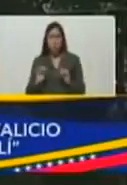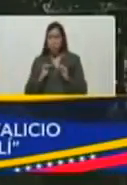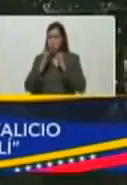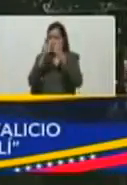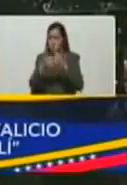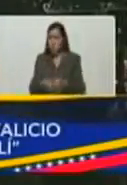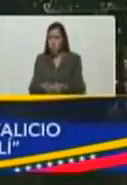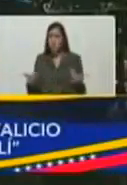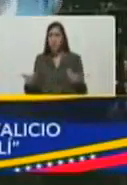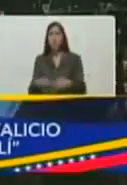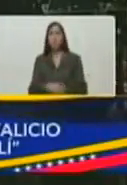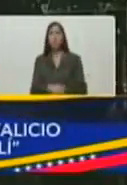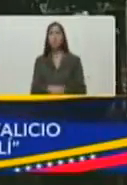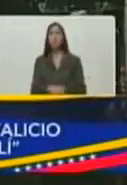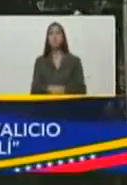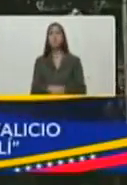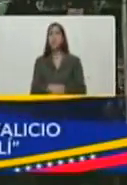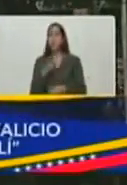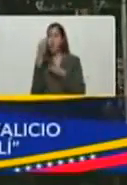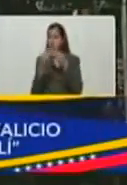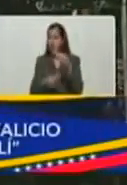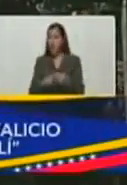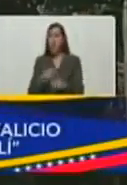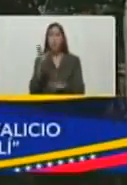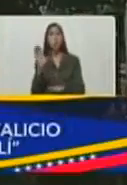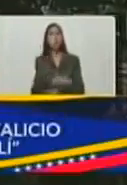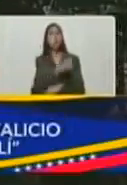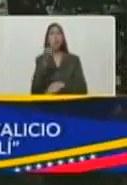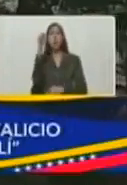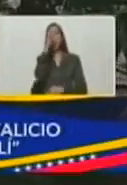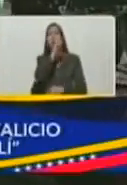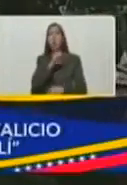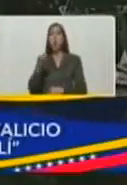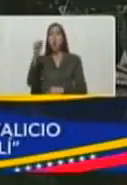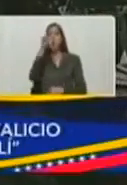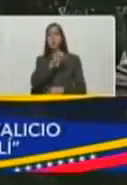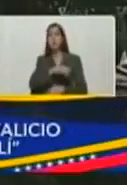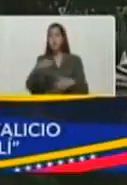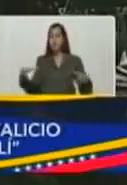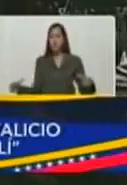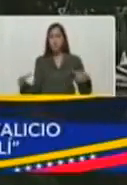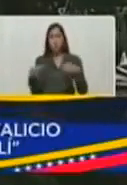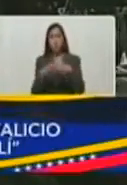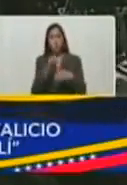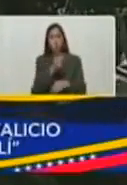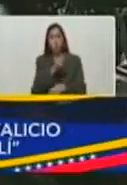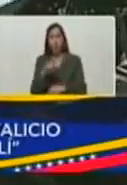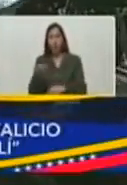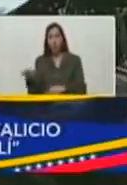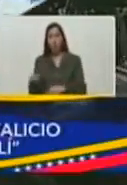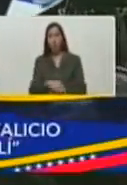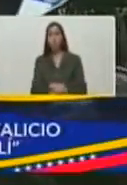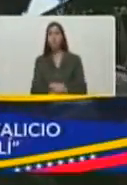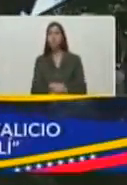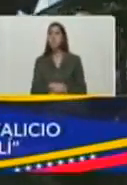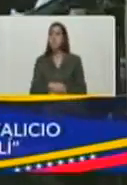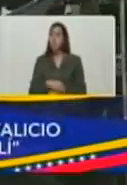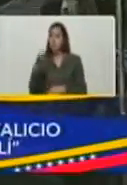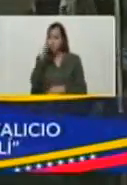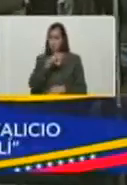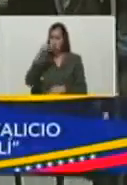su interpretación de canciones de Ali Primera, los Guaraguao, esa agrupación del canto